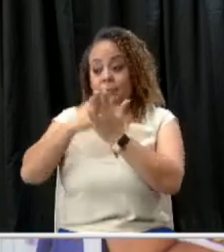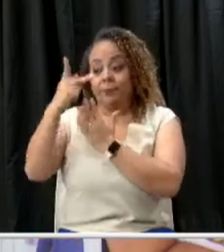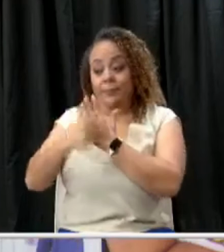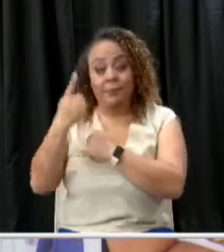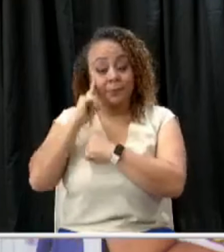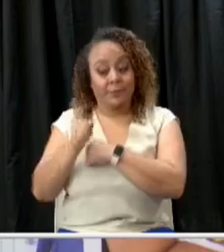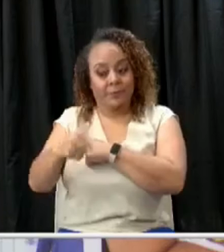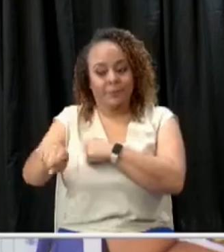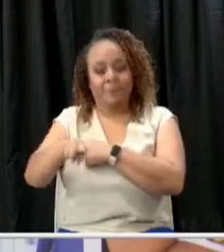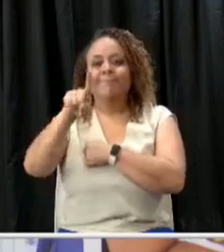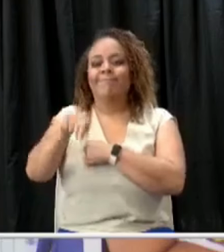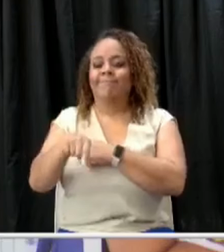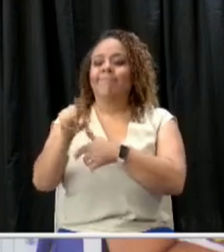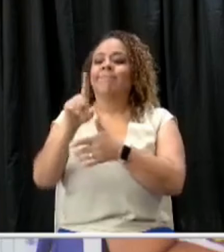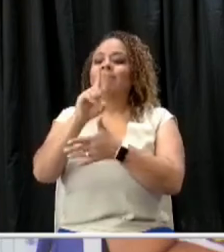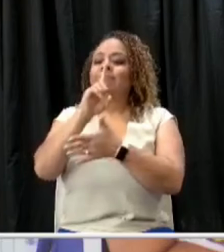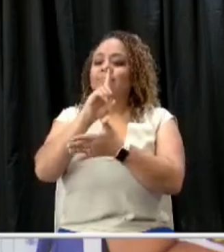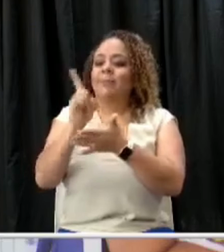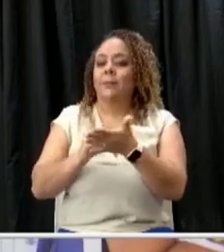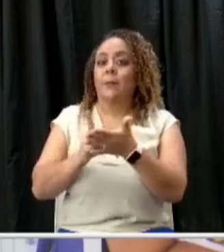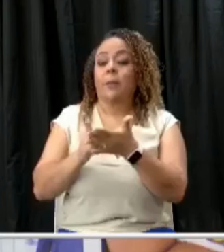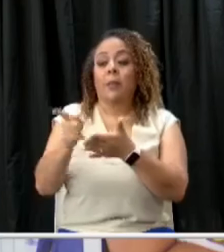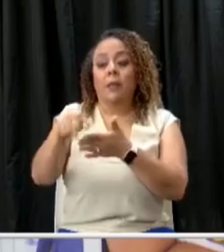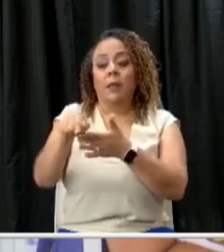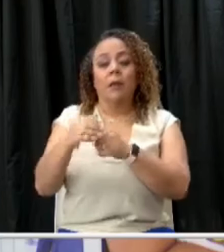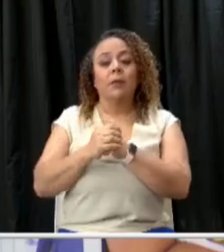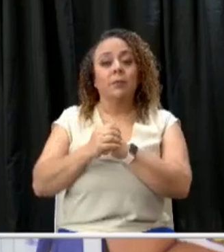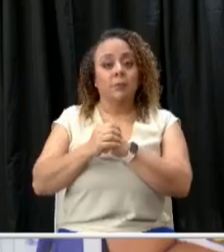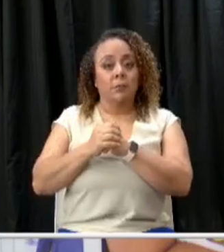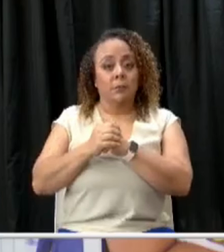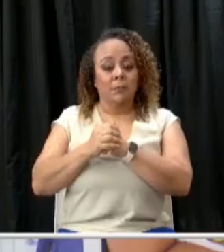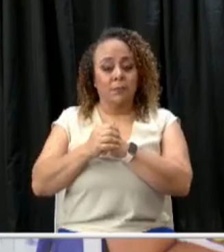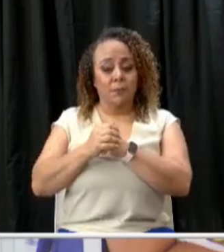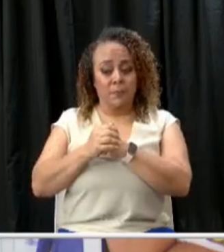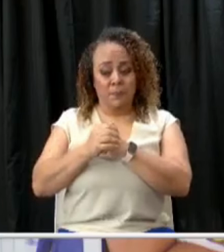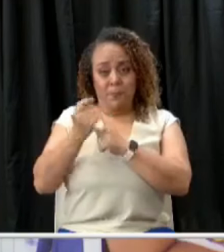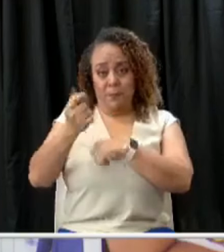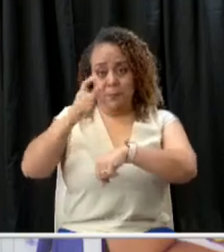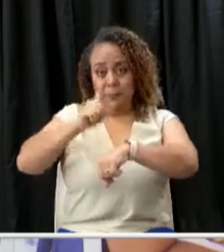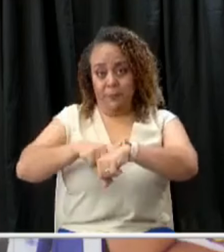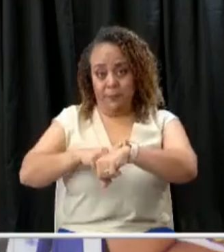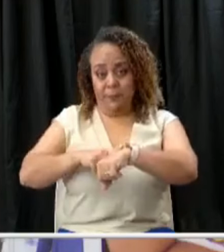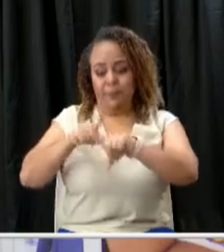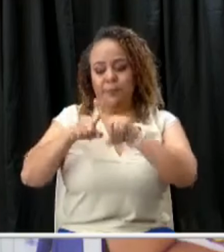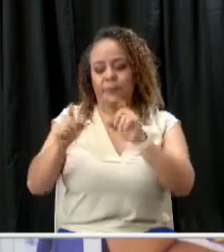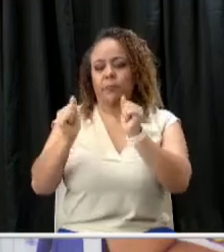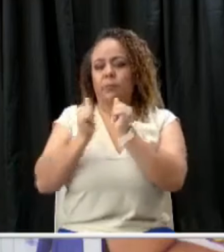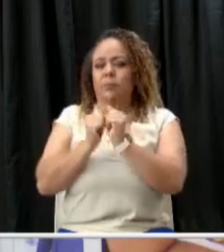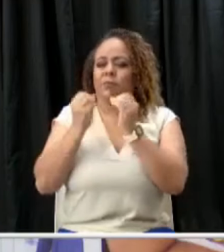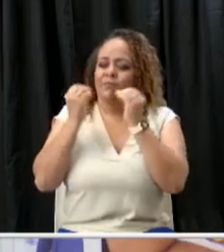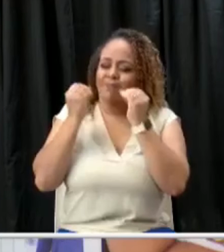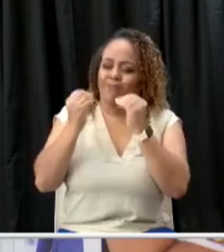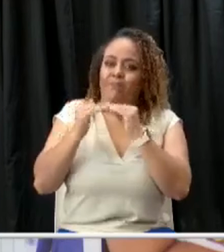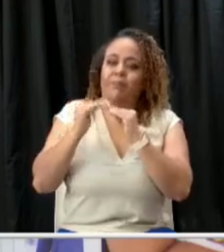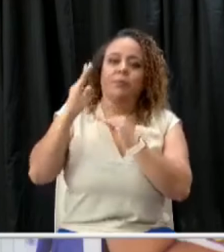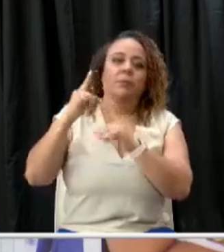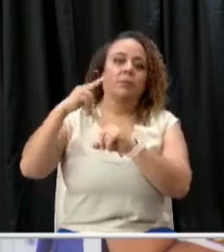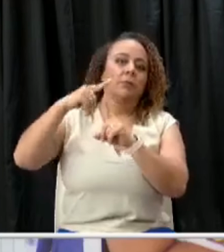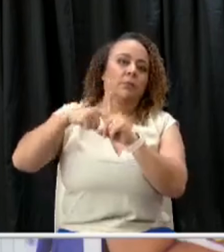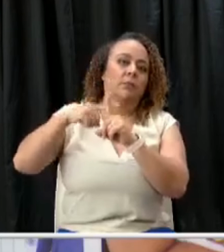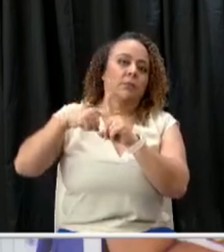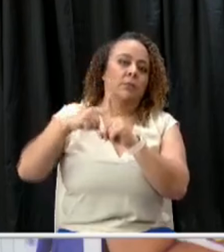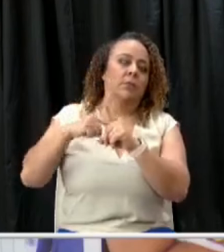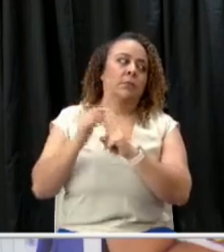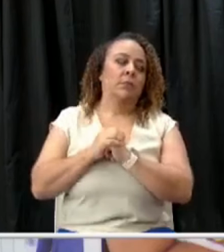para ellos tiene que estar diseñado contemplando que son exposiciones de poco tiempo, pero con muy altas